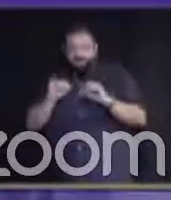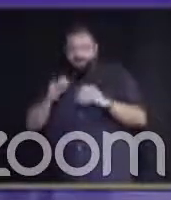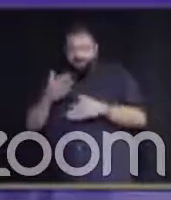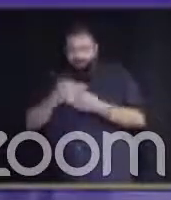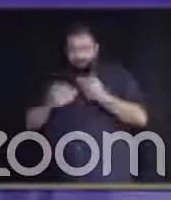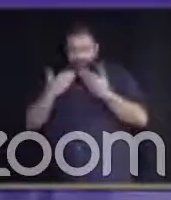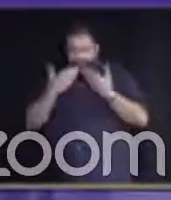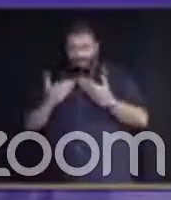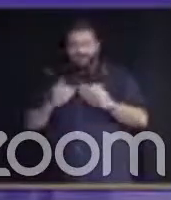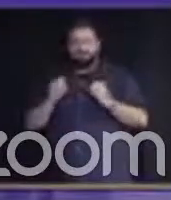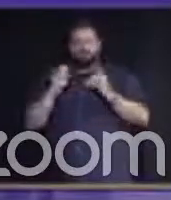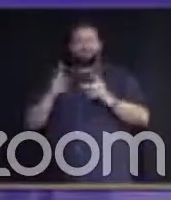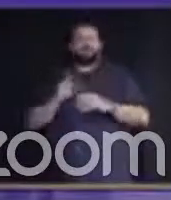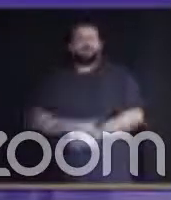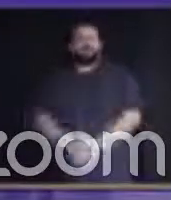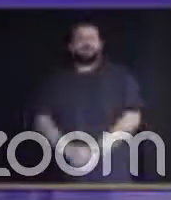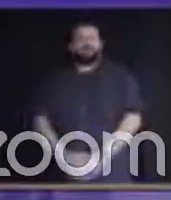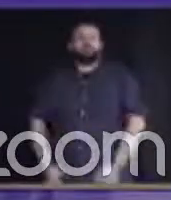Bien.